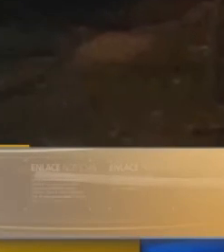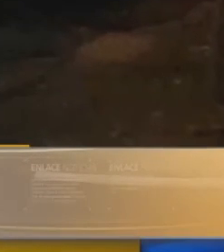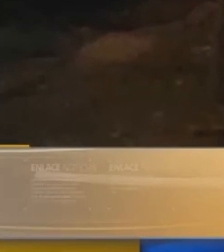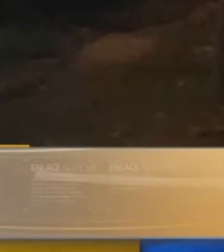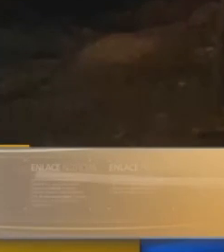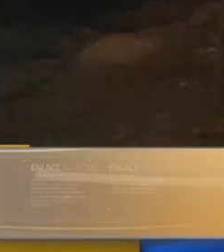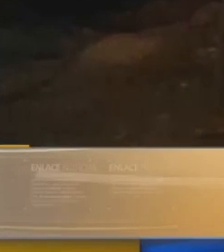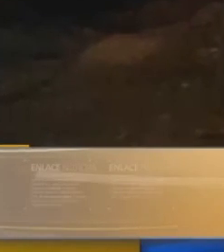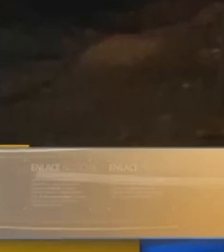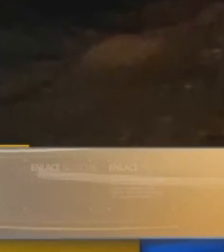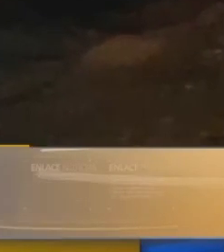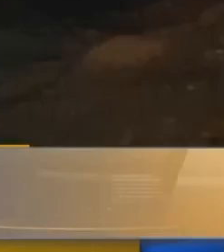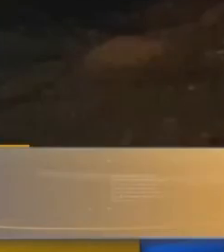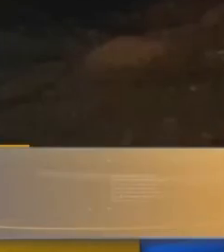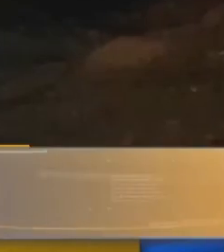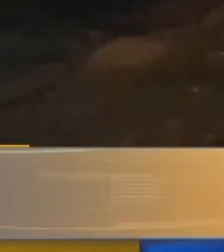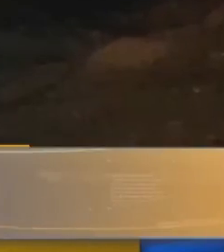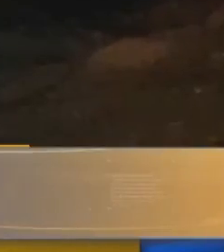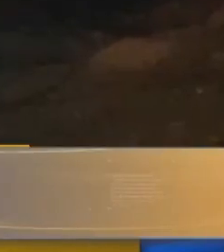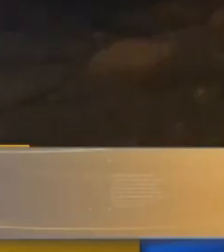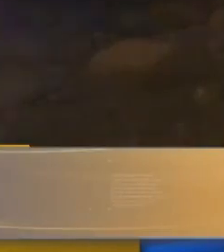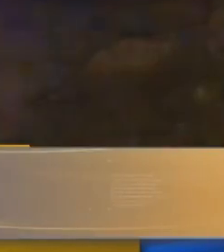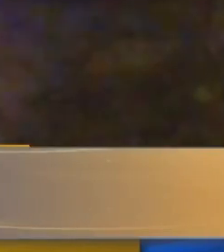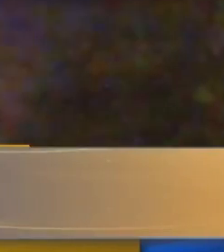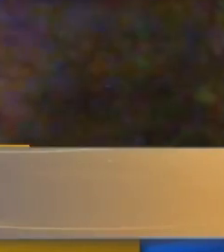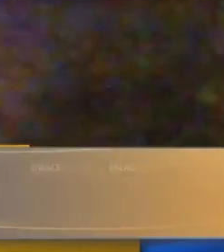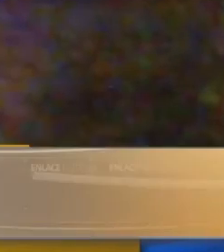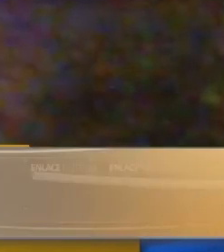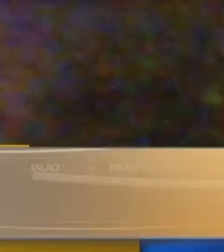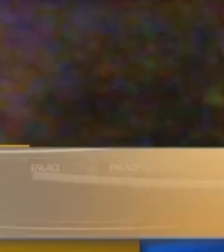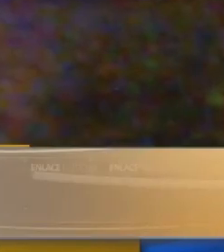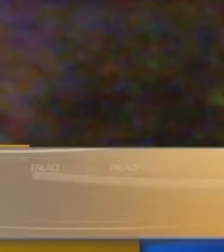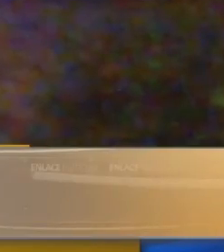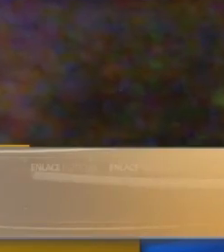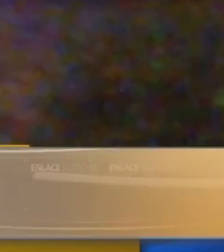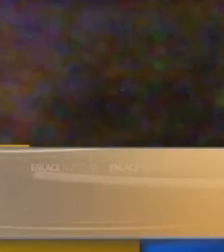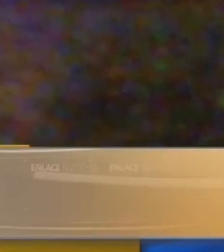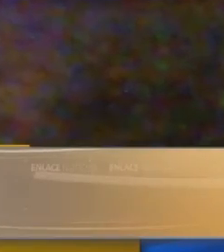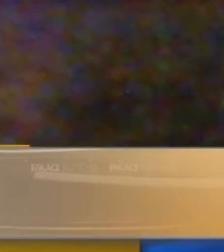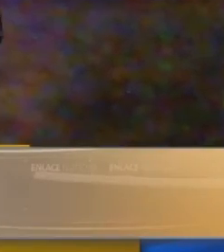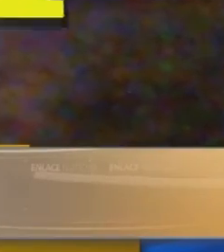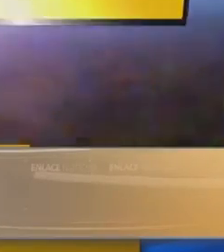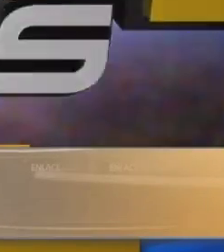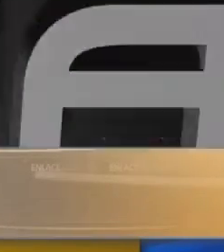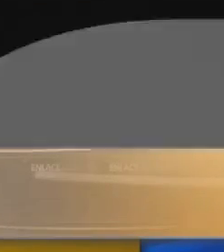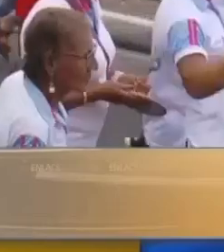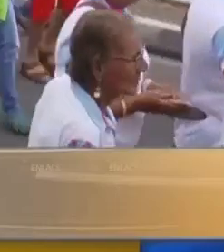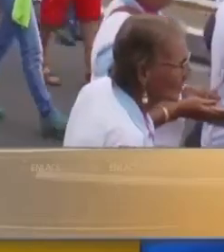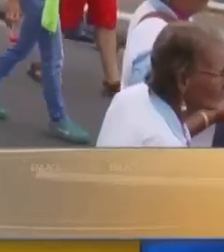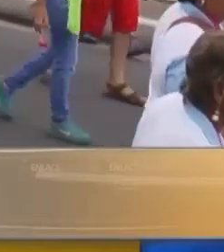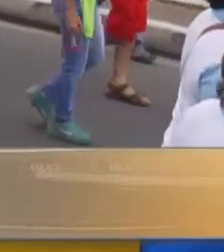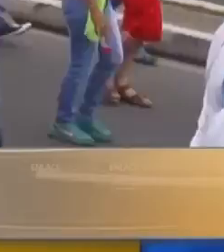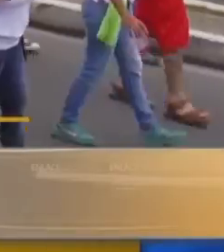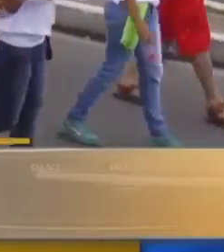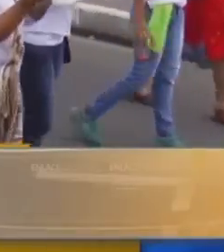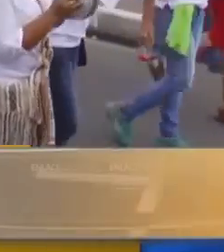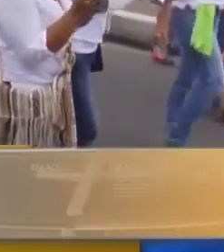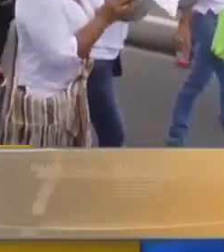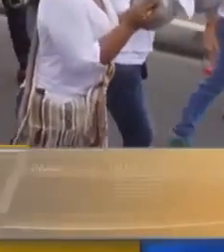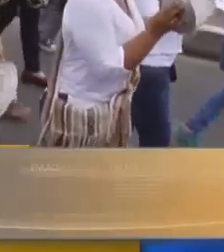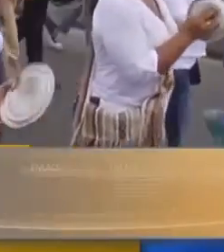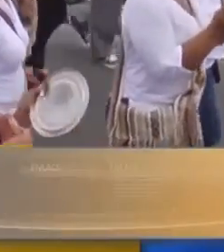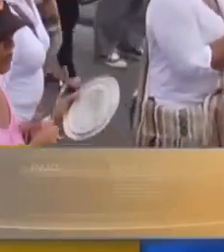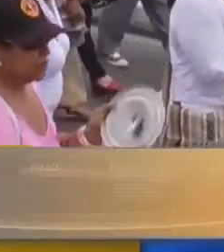de La Cascajera, en plena vía nacional. Autoridades investigan si este hecho tiene que ver con el paro camionero. Se cumplió jornada